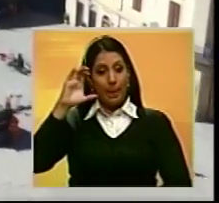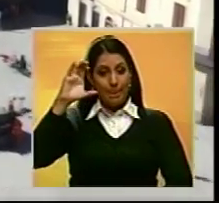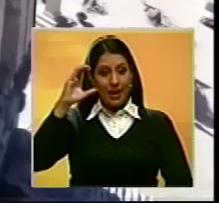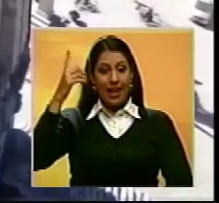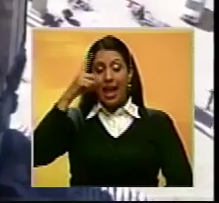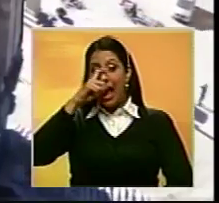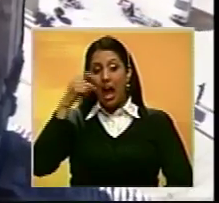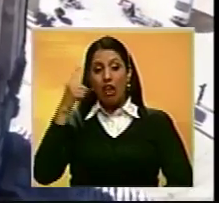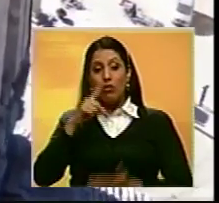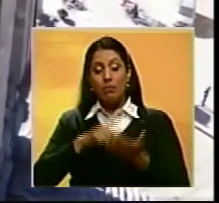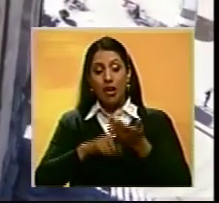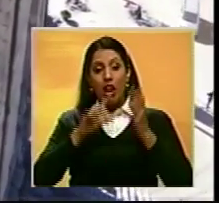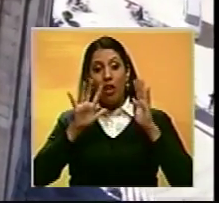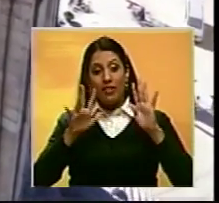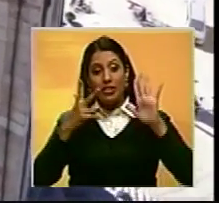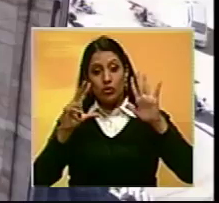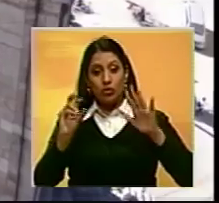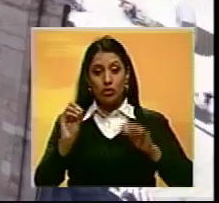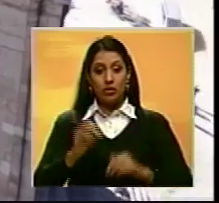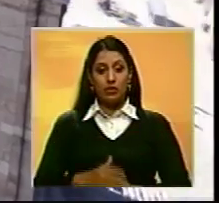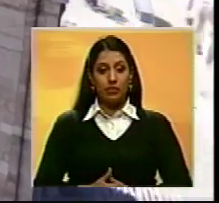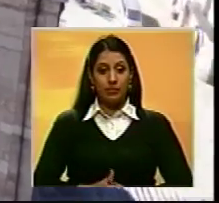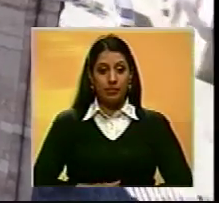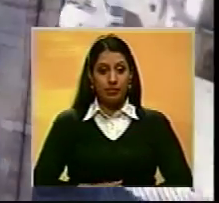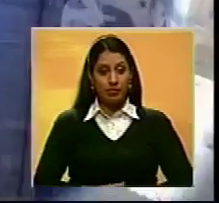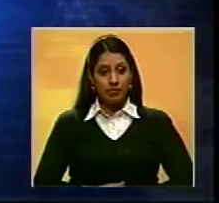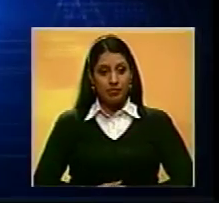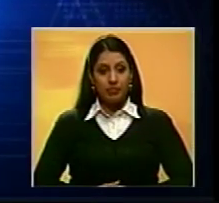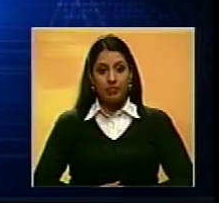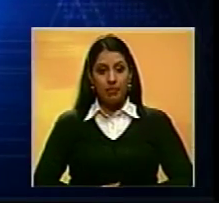desde el año 1980.